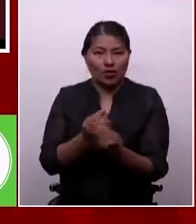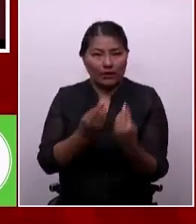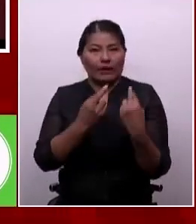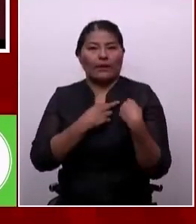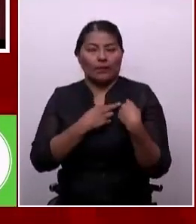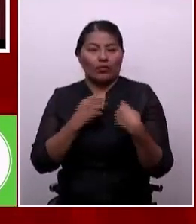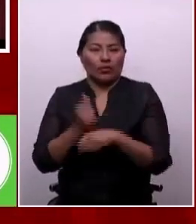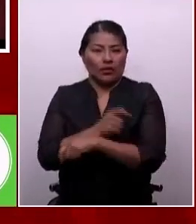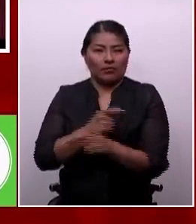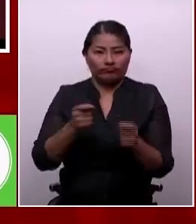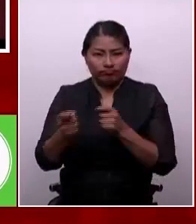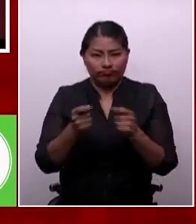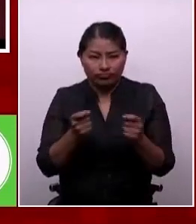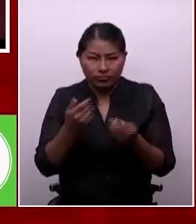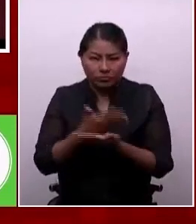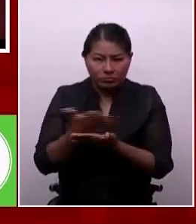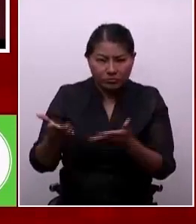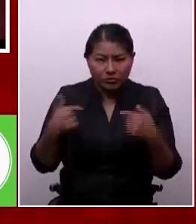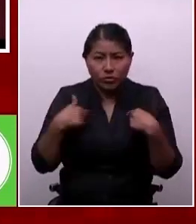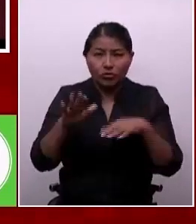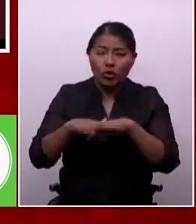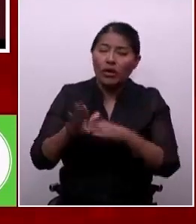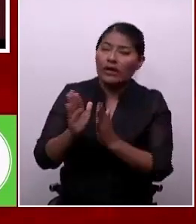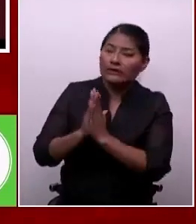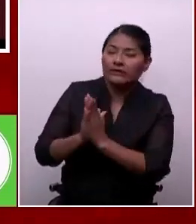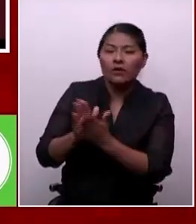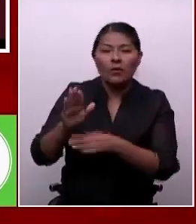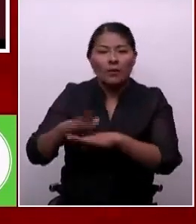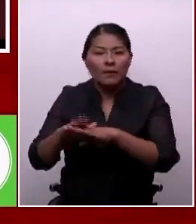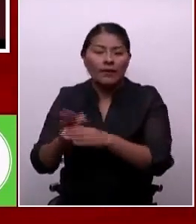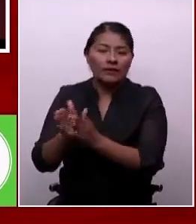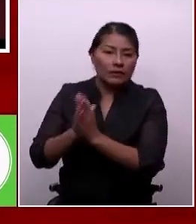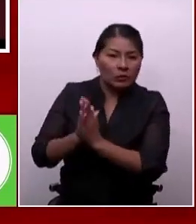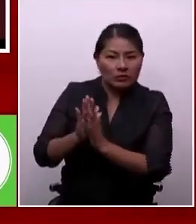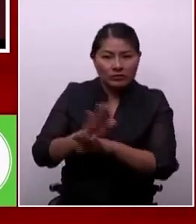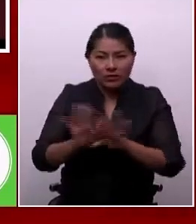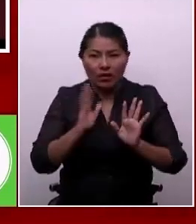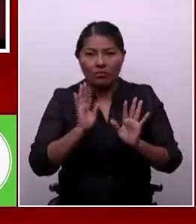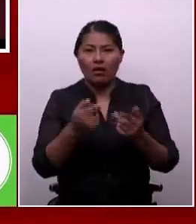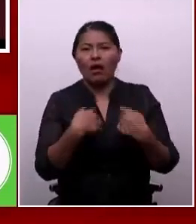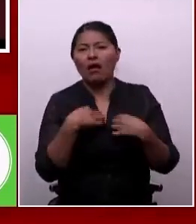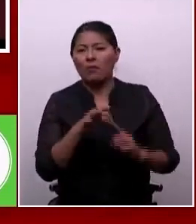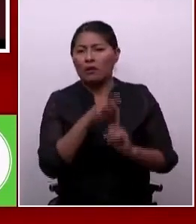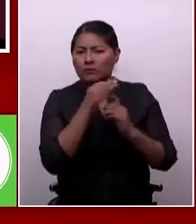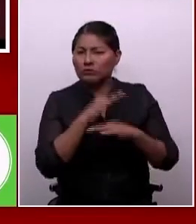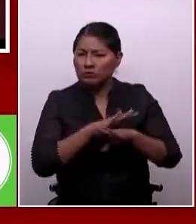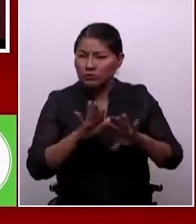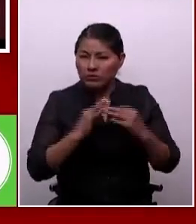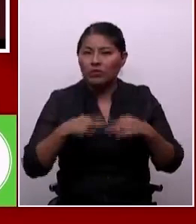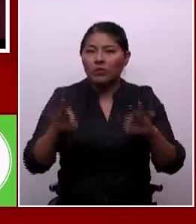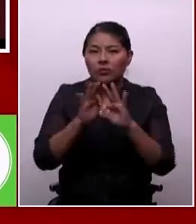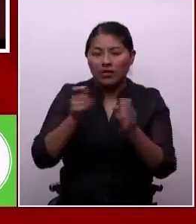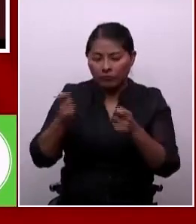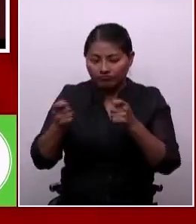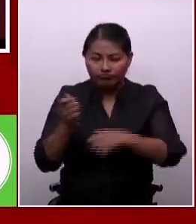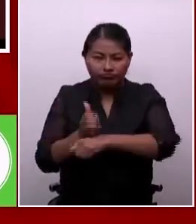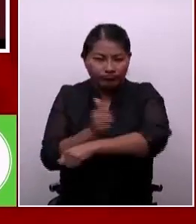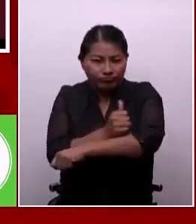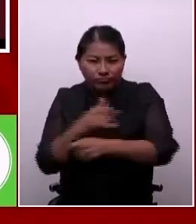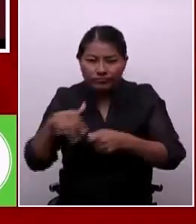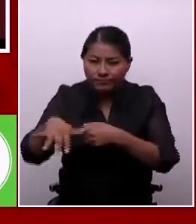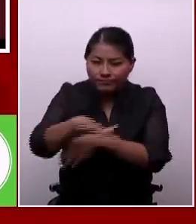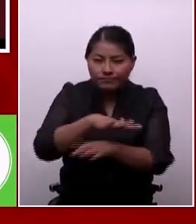no estaremos pidiendo ningún favor ninguna deferencia especial simplemente estaremos administrando el territorio